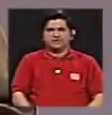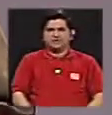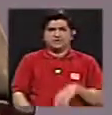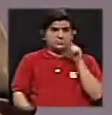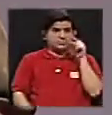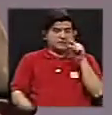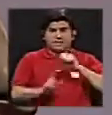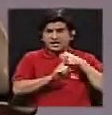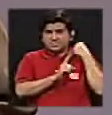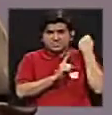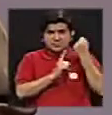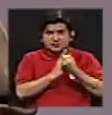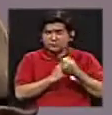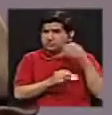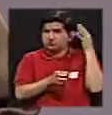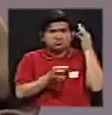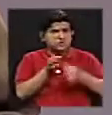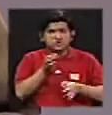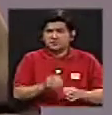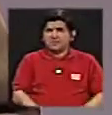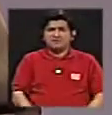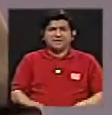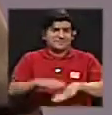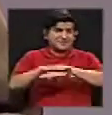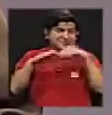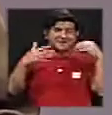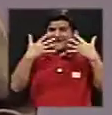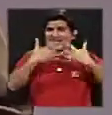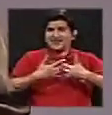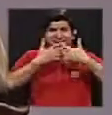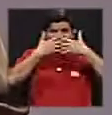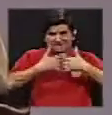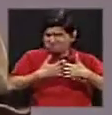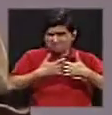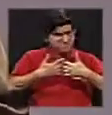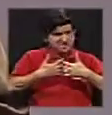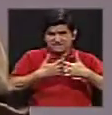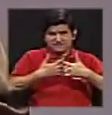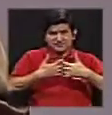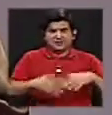vez de simplemente sacar Autopistas, ¿verdad?